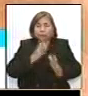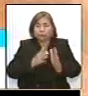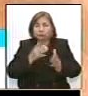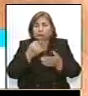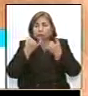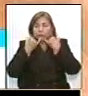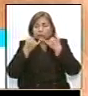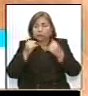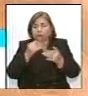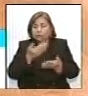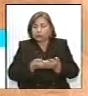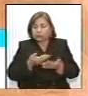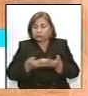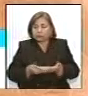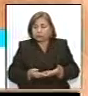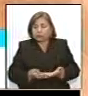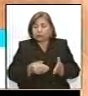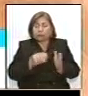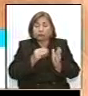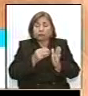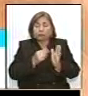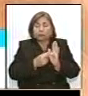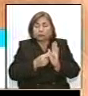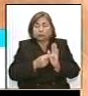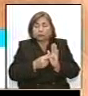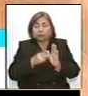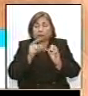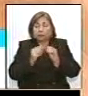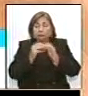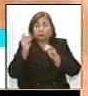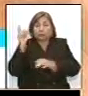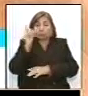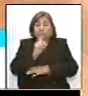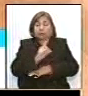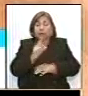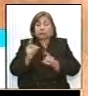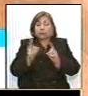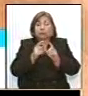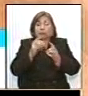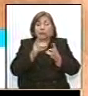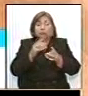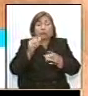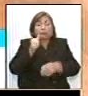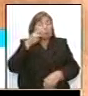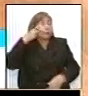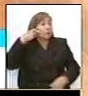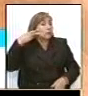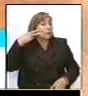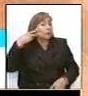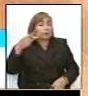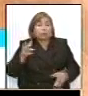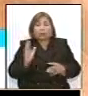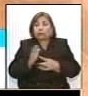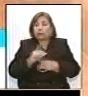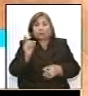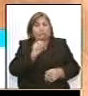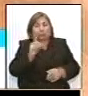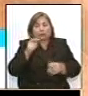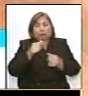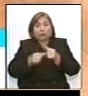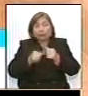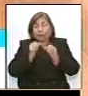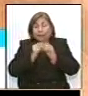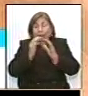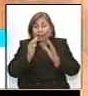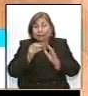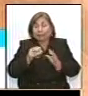informe de semana de representación, porque señalaba que en un día determinado se encontraba en el departamento de Amazonas que ella representa, cuando en esa fecha, confirmado